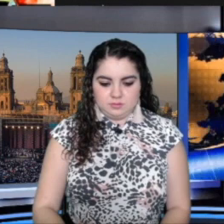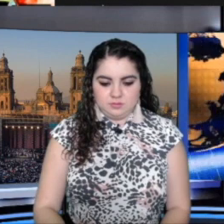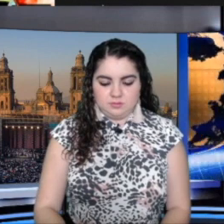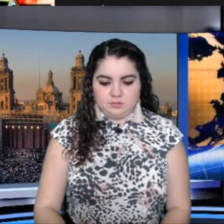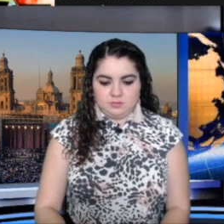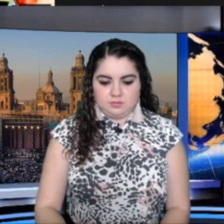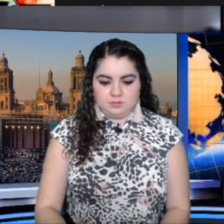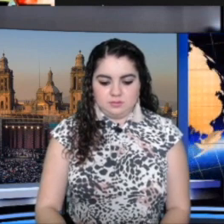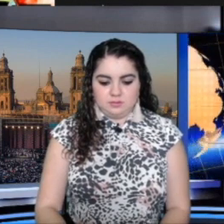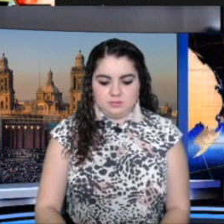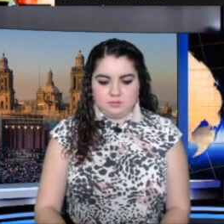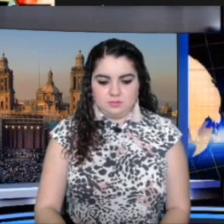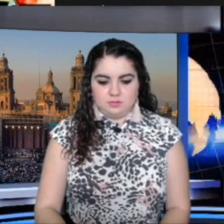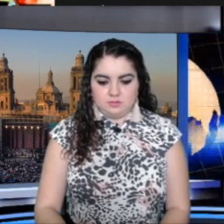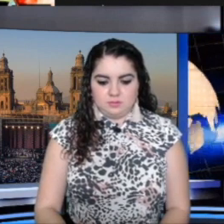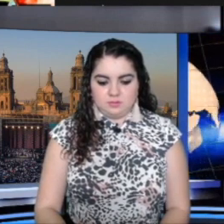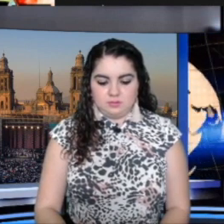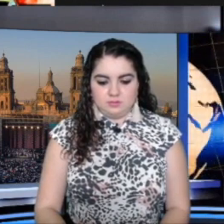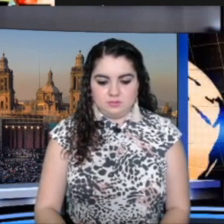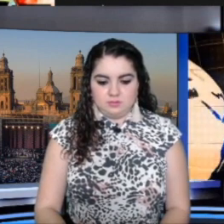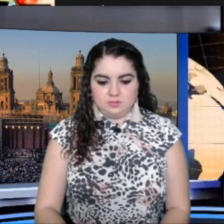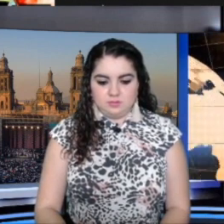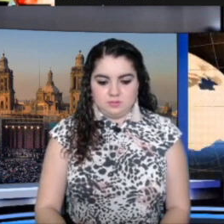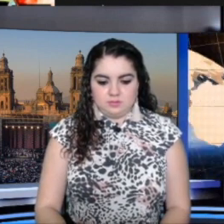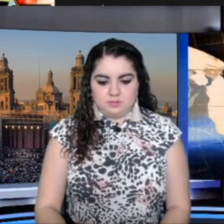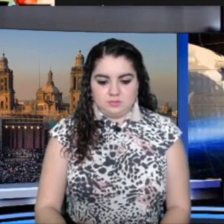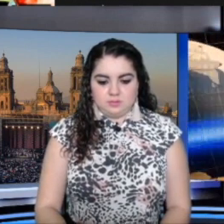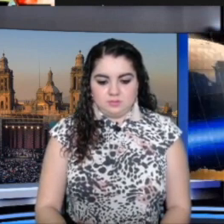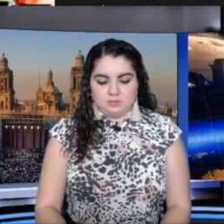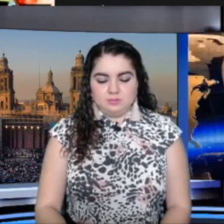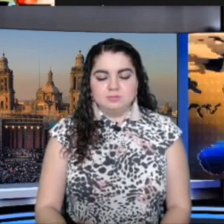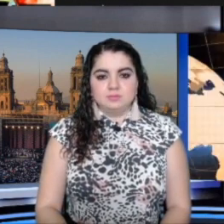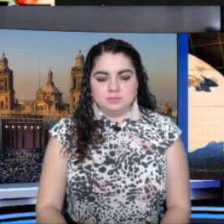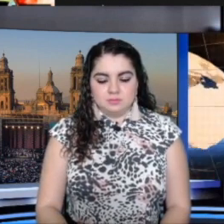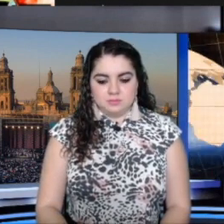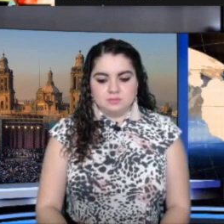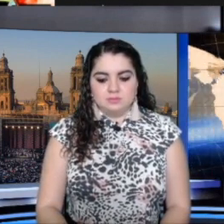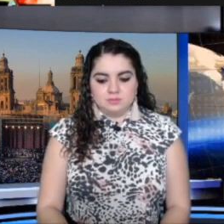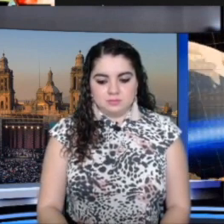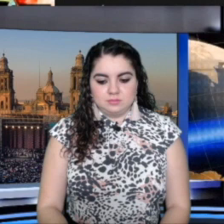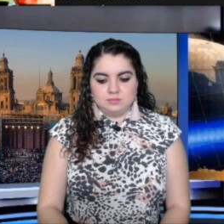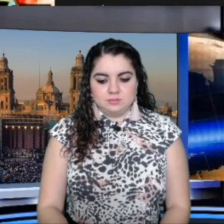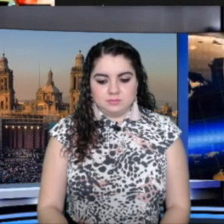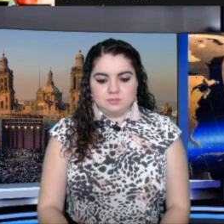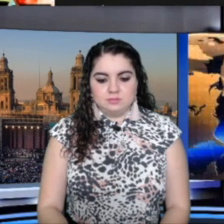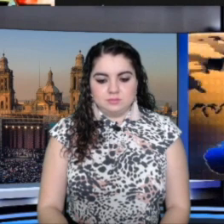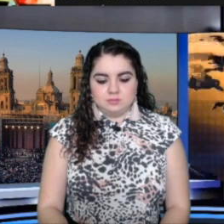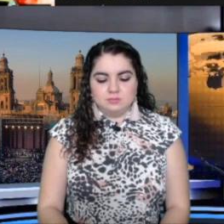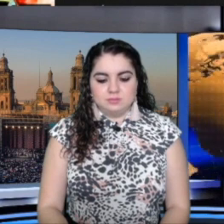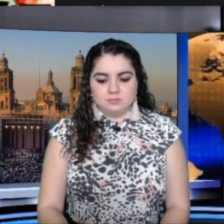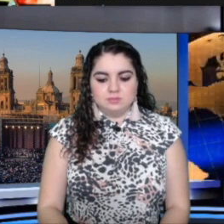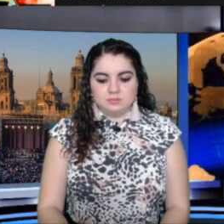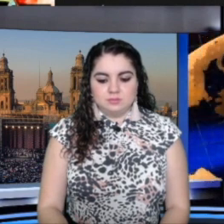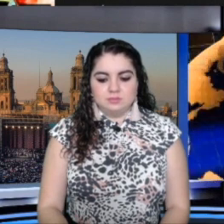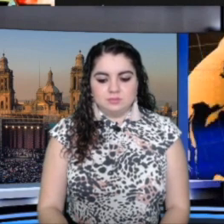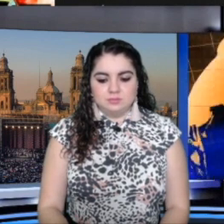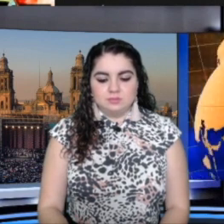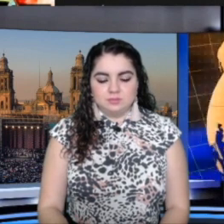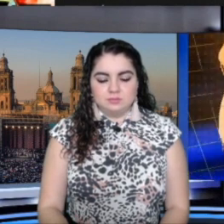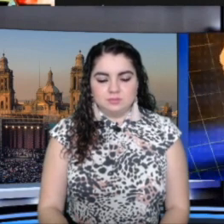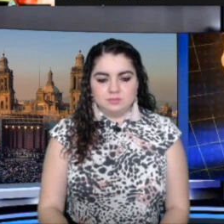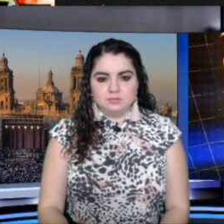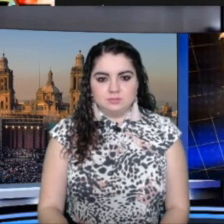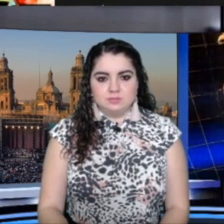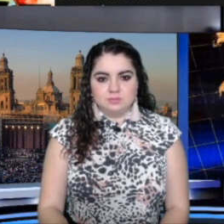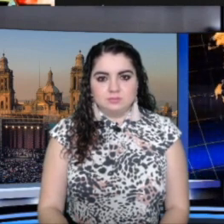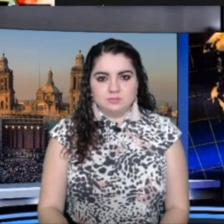tener claro, los datos y las cifras nos dan claridad de que fallaron las cuarentenas